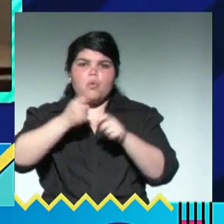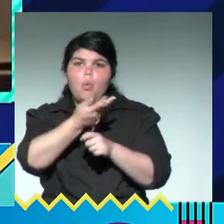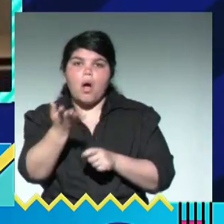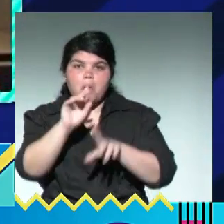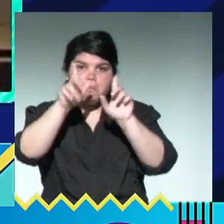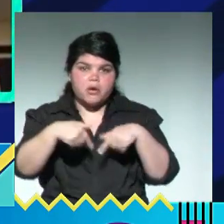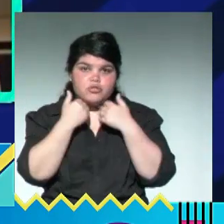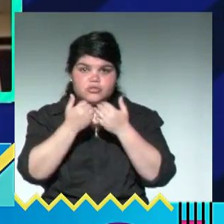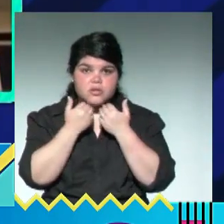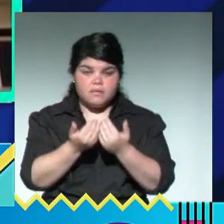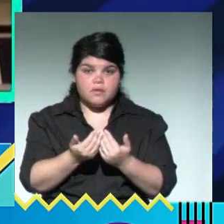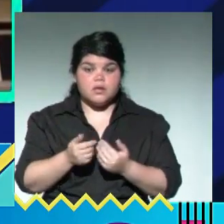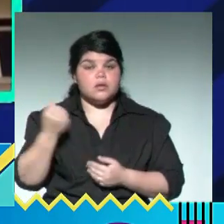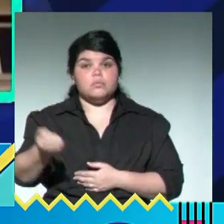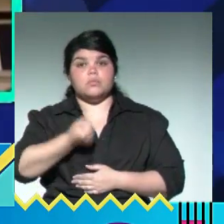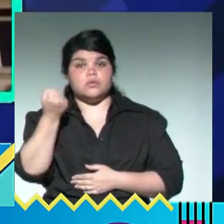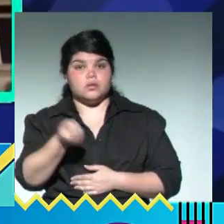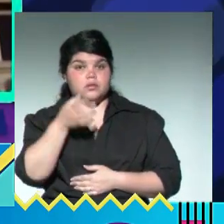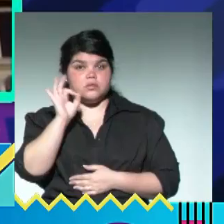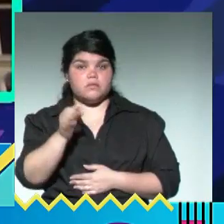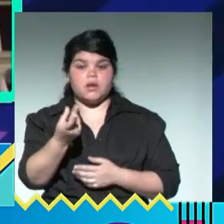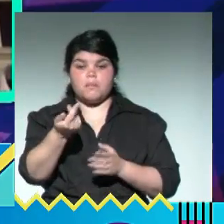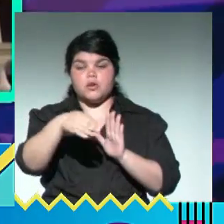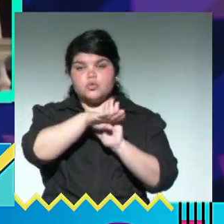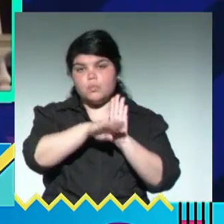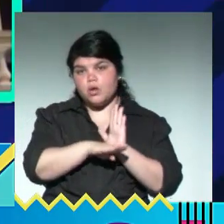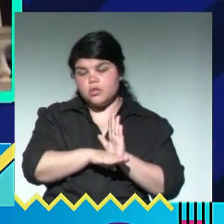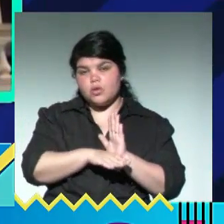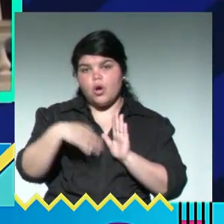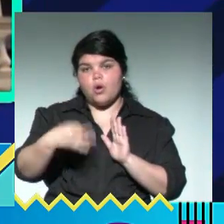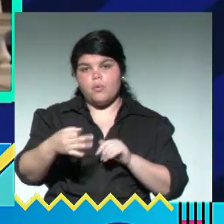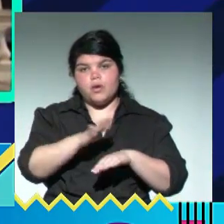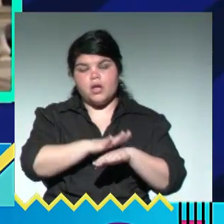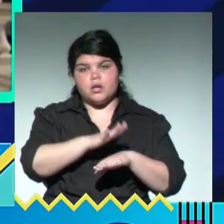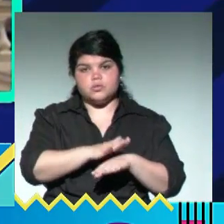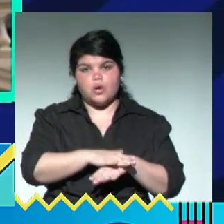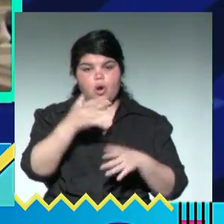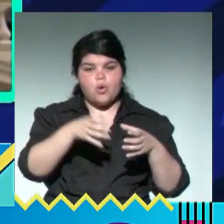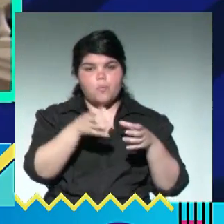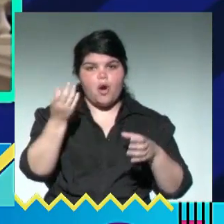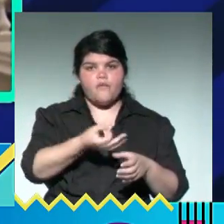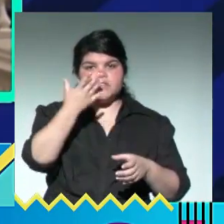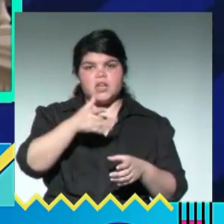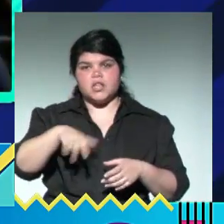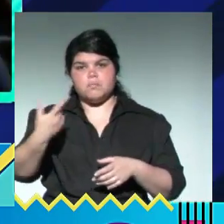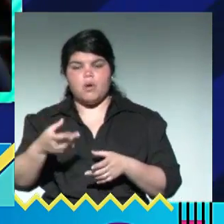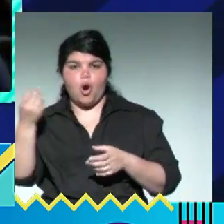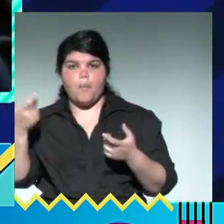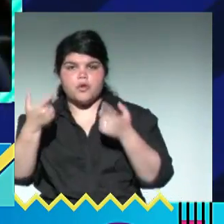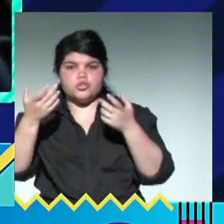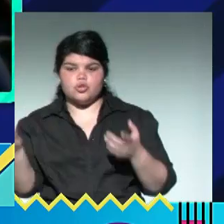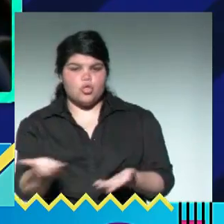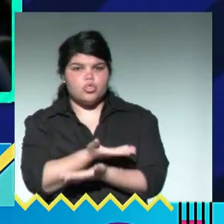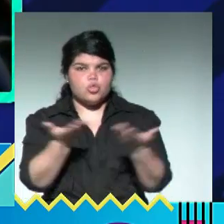vista que básicamente el presupuesto es un compromiso tanto del oficialismo como de la oposición de cara a la sociedad. Es decir, bueno, todos